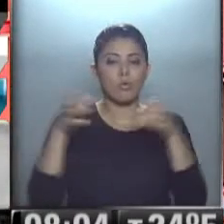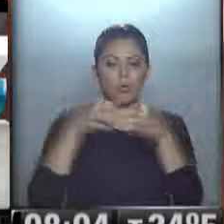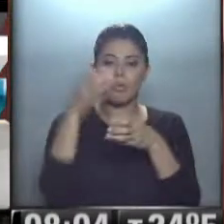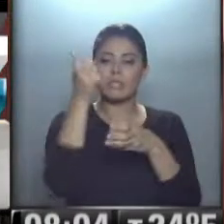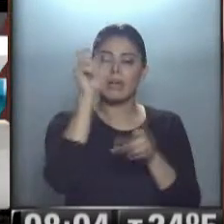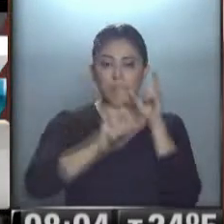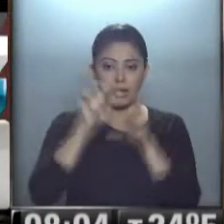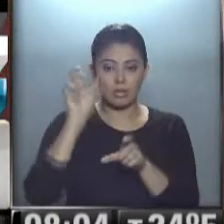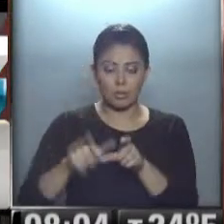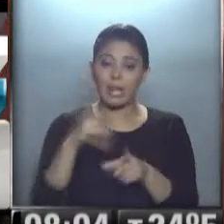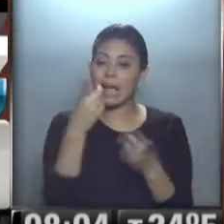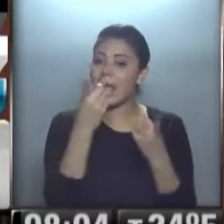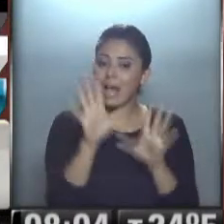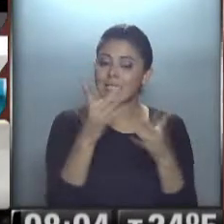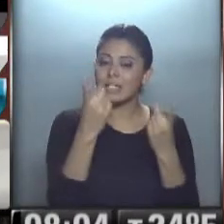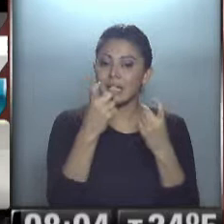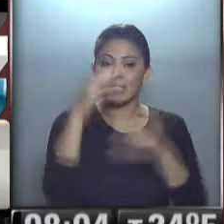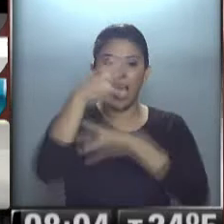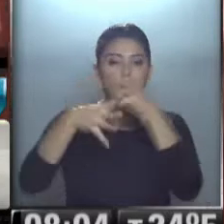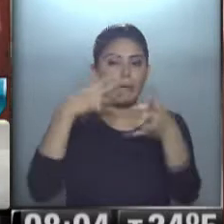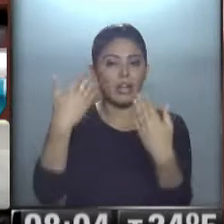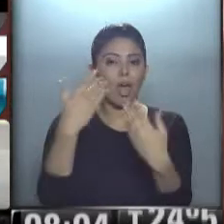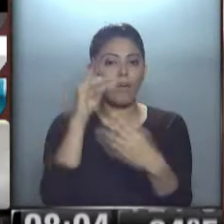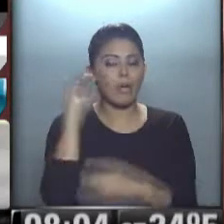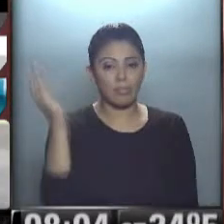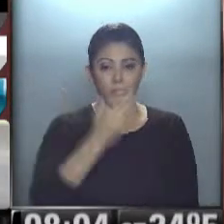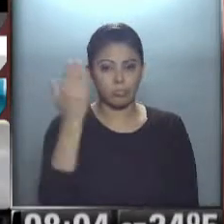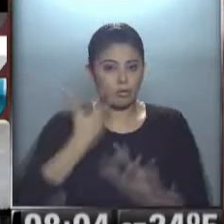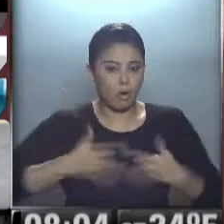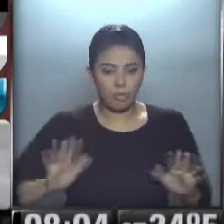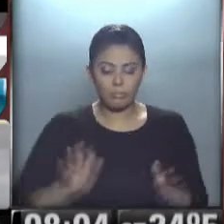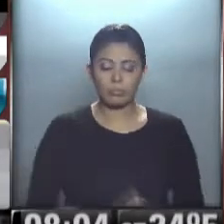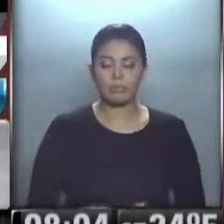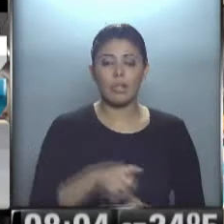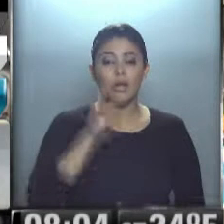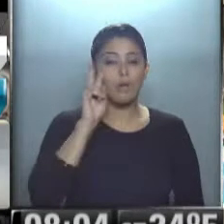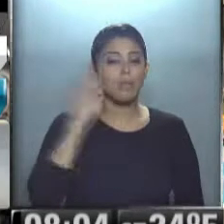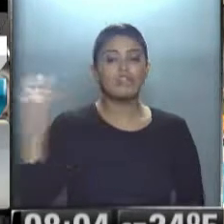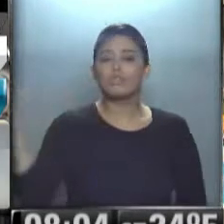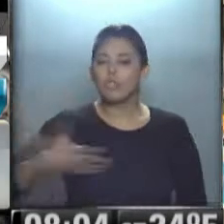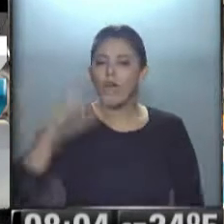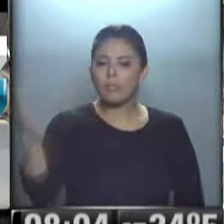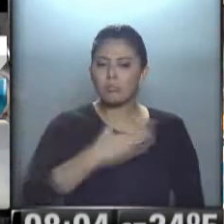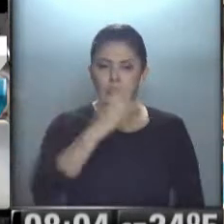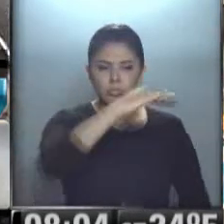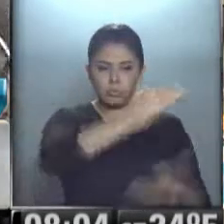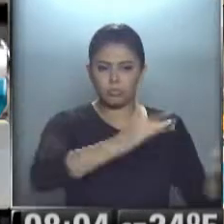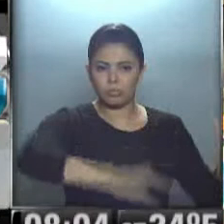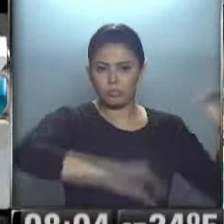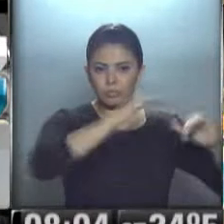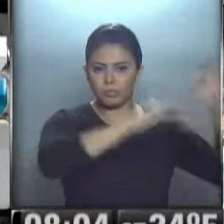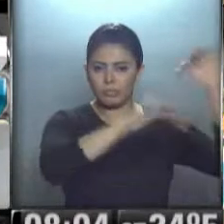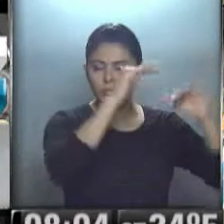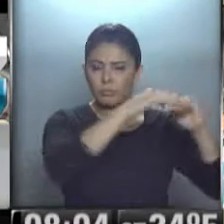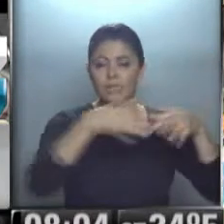que es lo que exige y necesita la máquina para poder ser atendida. Y como verán, toda la producción que estamos realizando en este tipo de